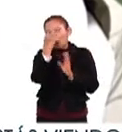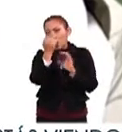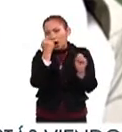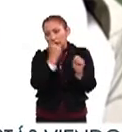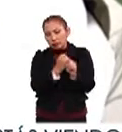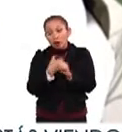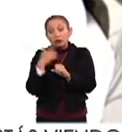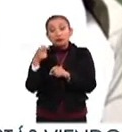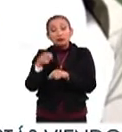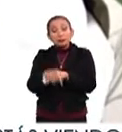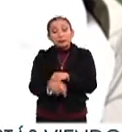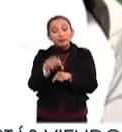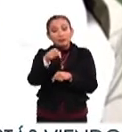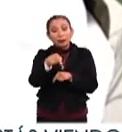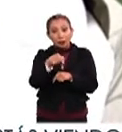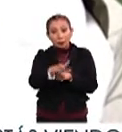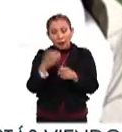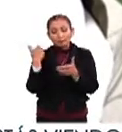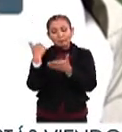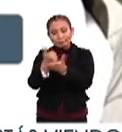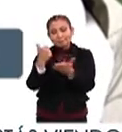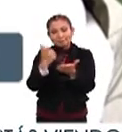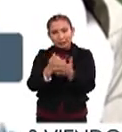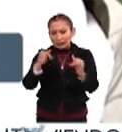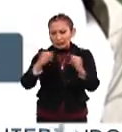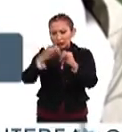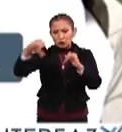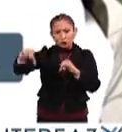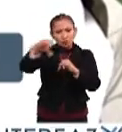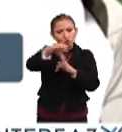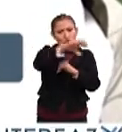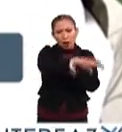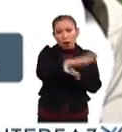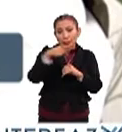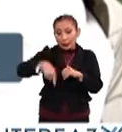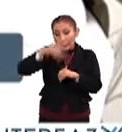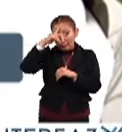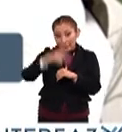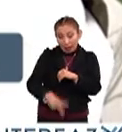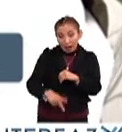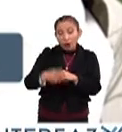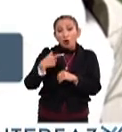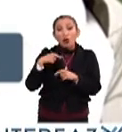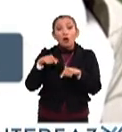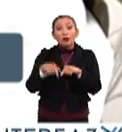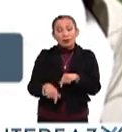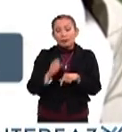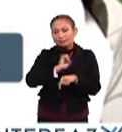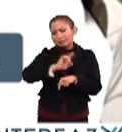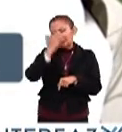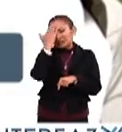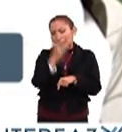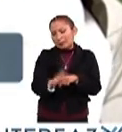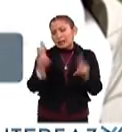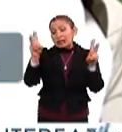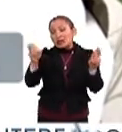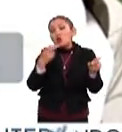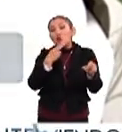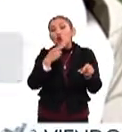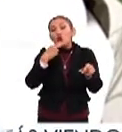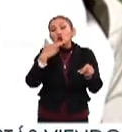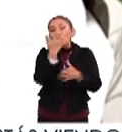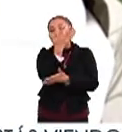años, en la cual colaboraron instituciones a nivel nacional de especialistas en cuanto al